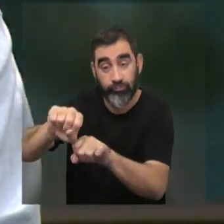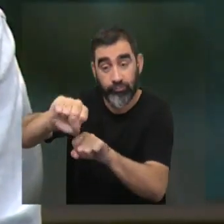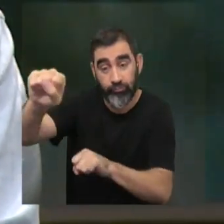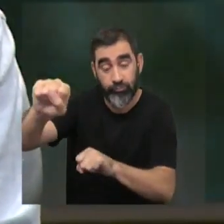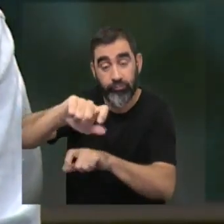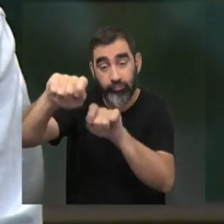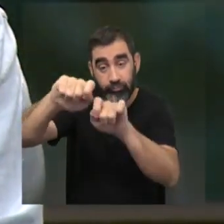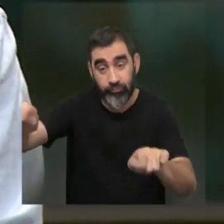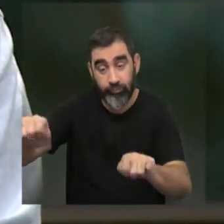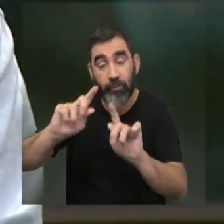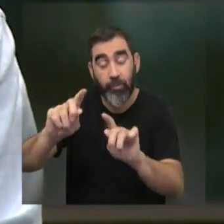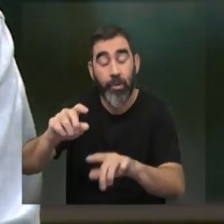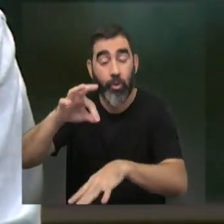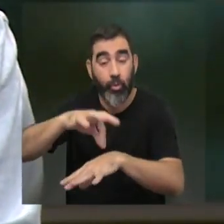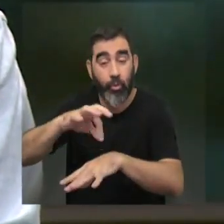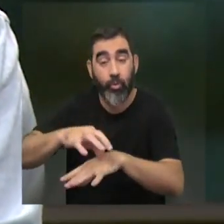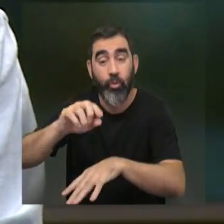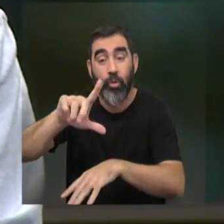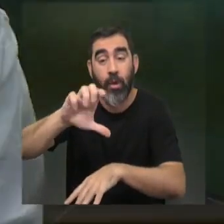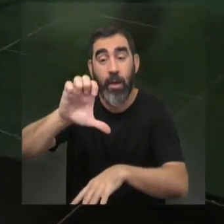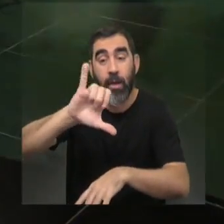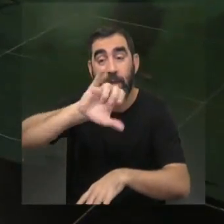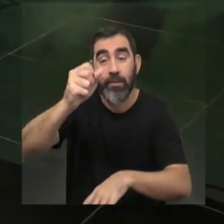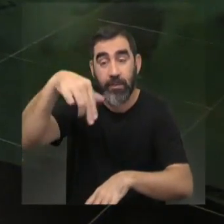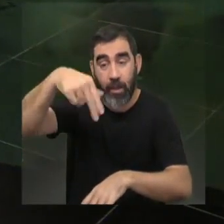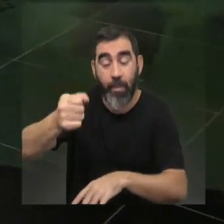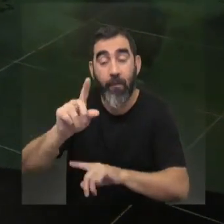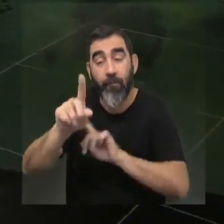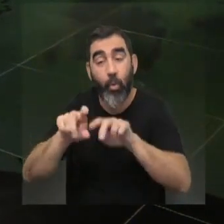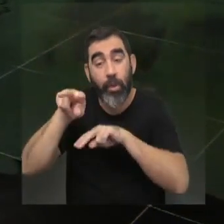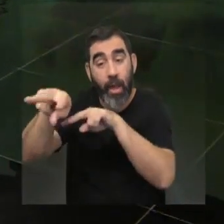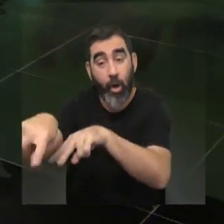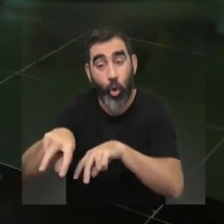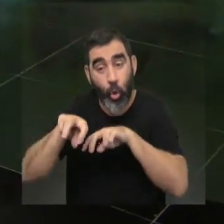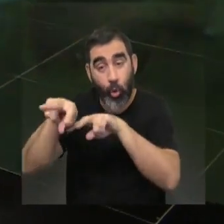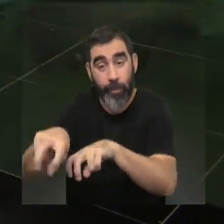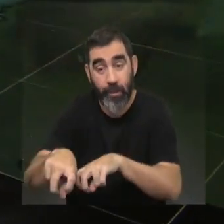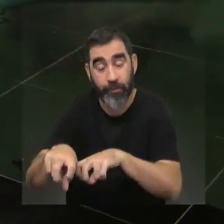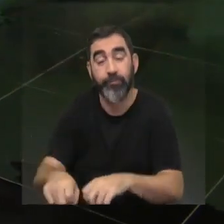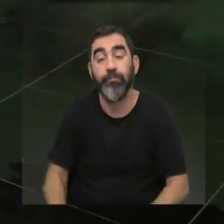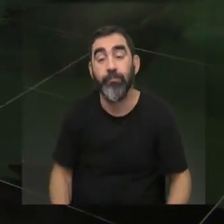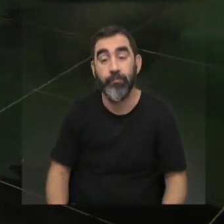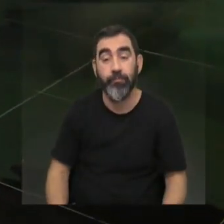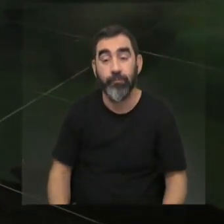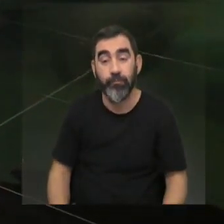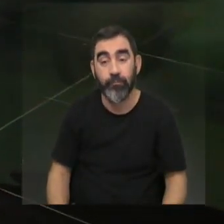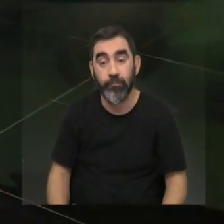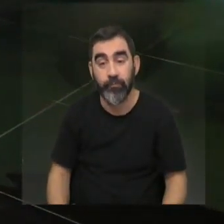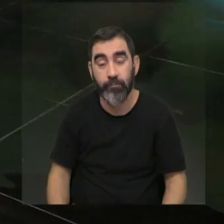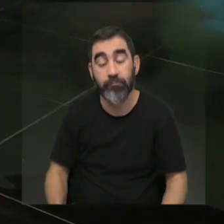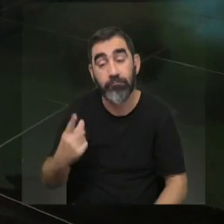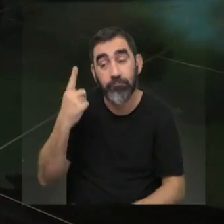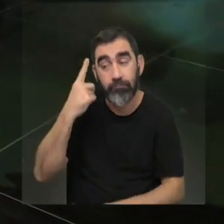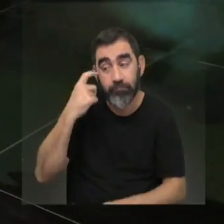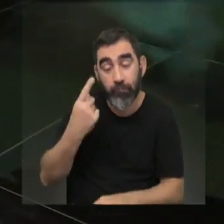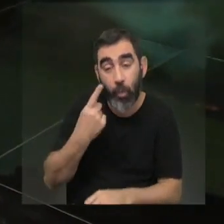orientada también con el doctor Felipe Lezama de la Facultad de Agronomía y justamente lo que hicimos fue establecer un experimento